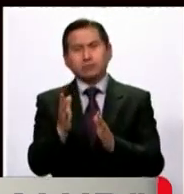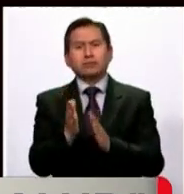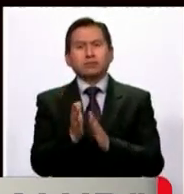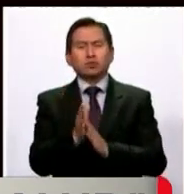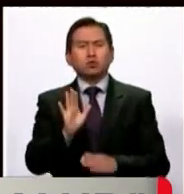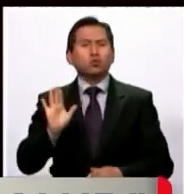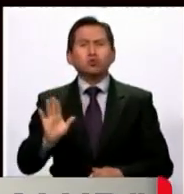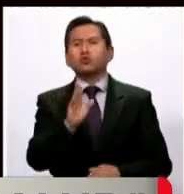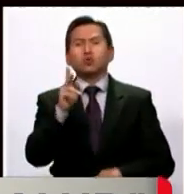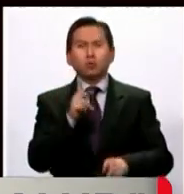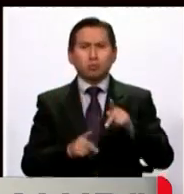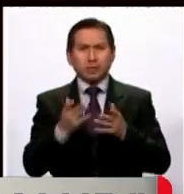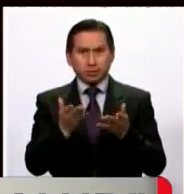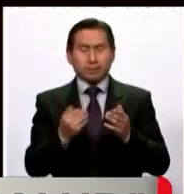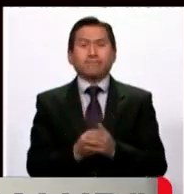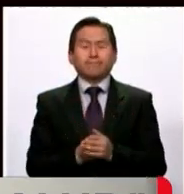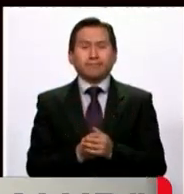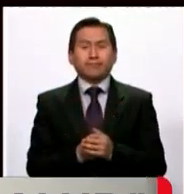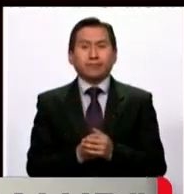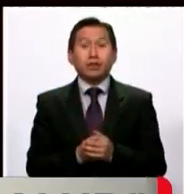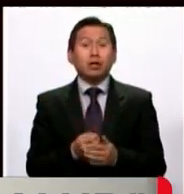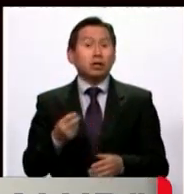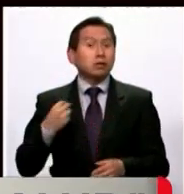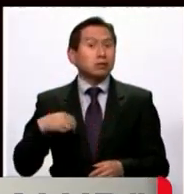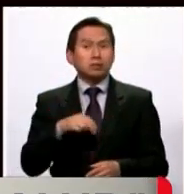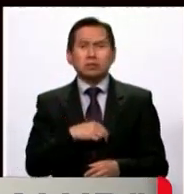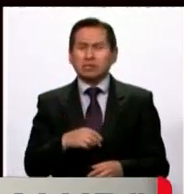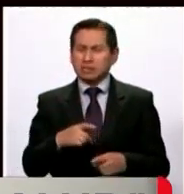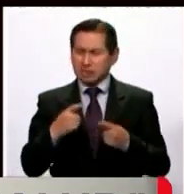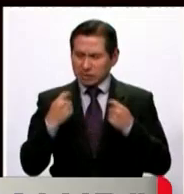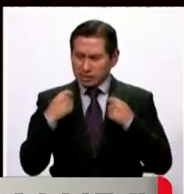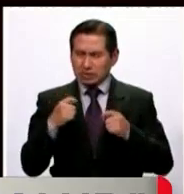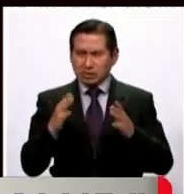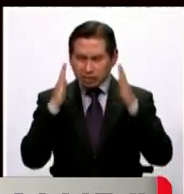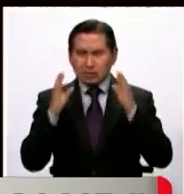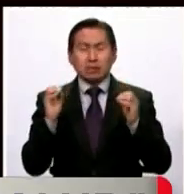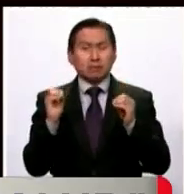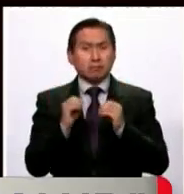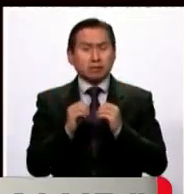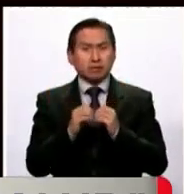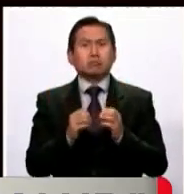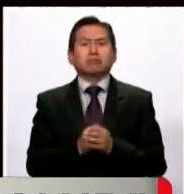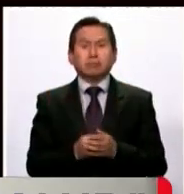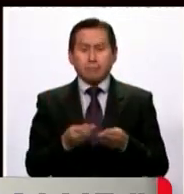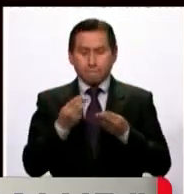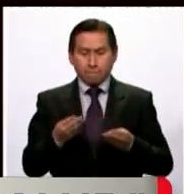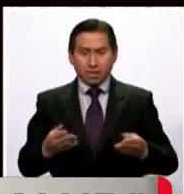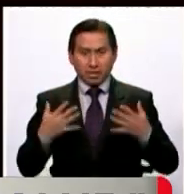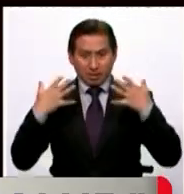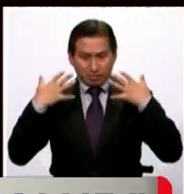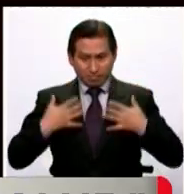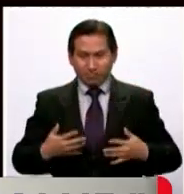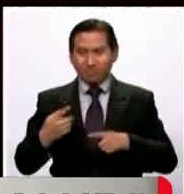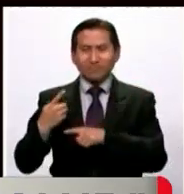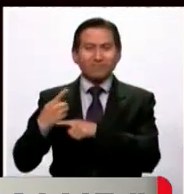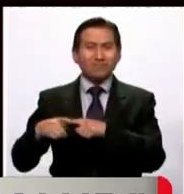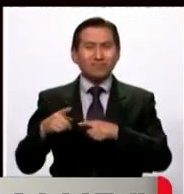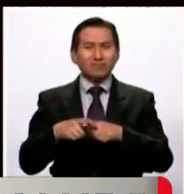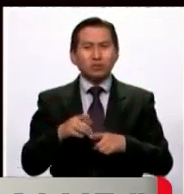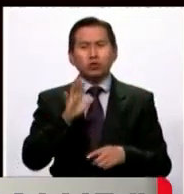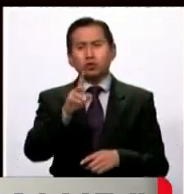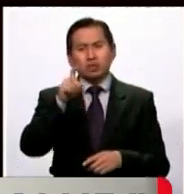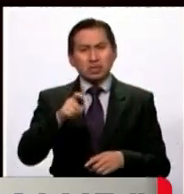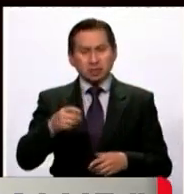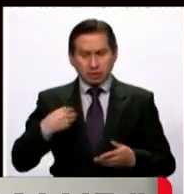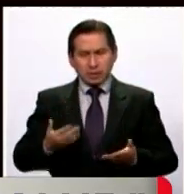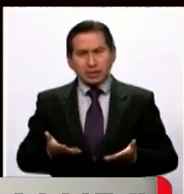estas personas. Pondremos mucho más esfuerzos en llevarles el equipamiento y la asistencia que